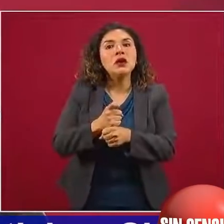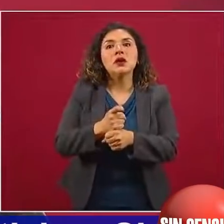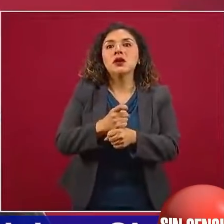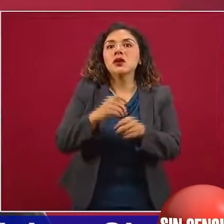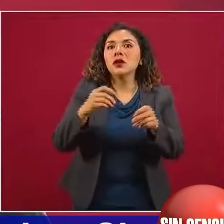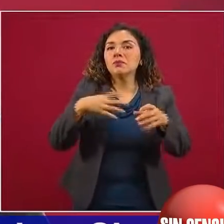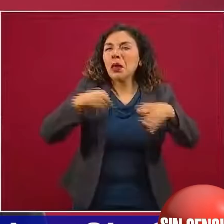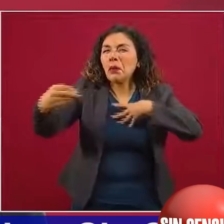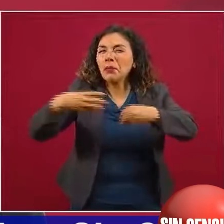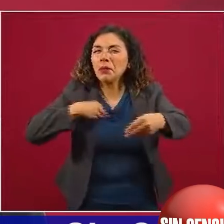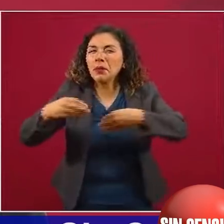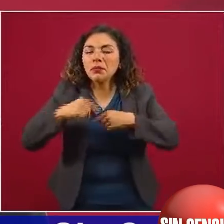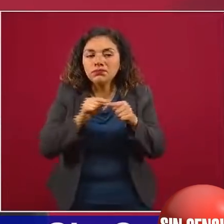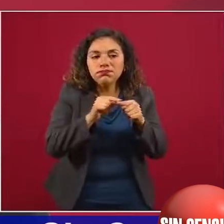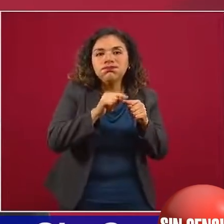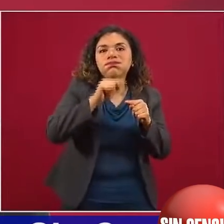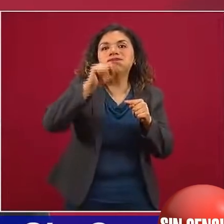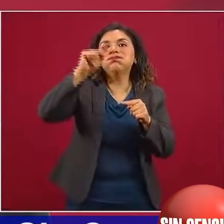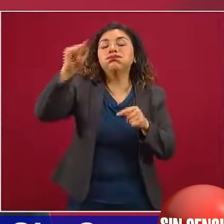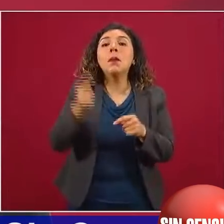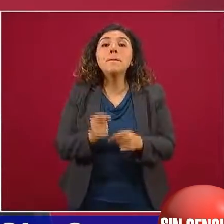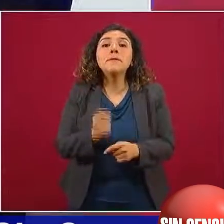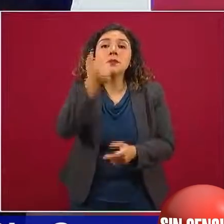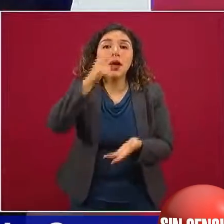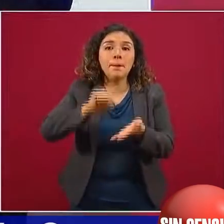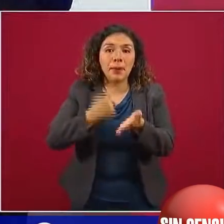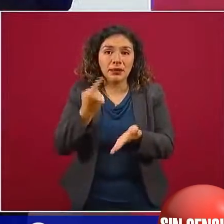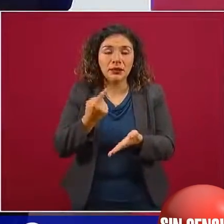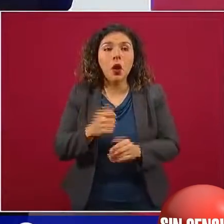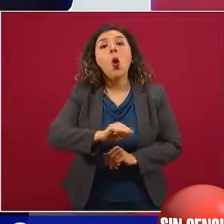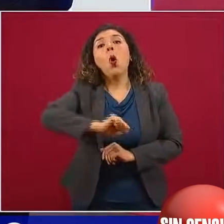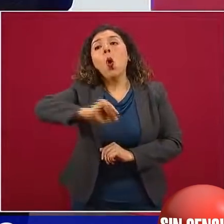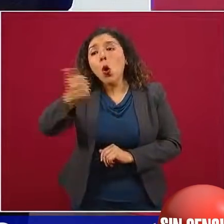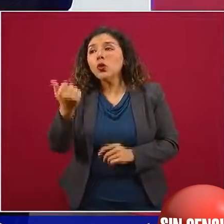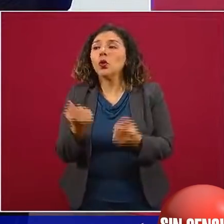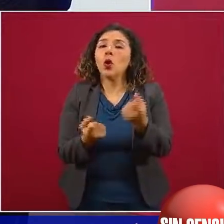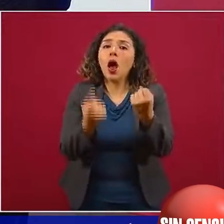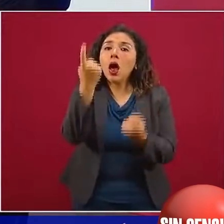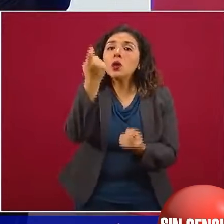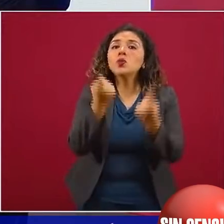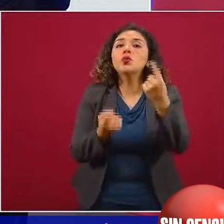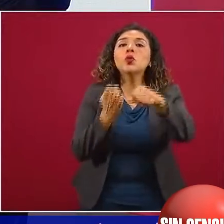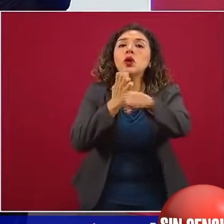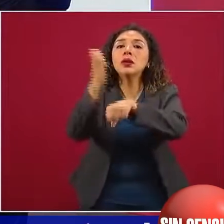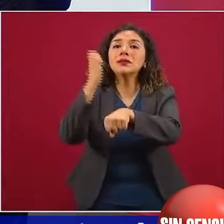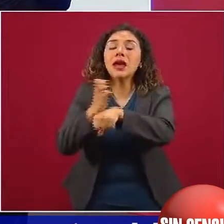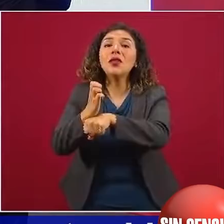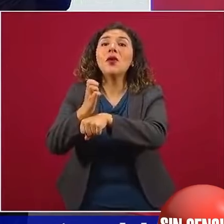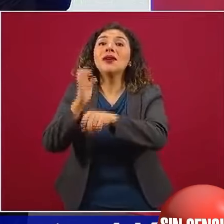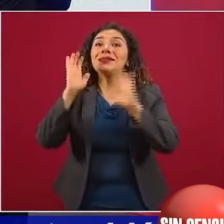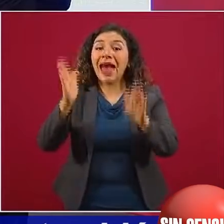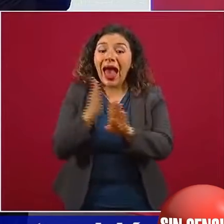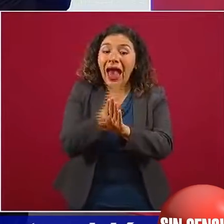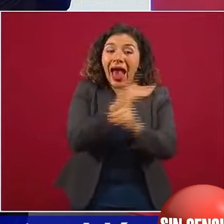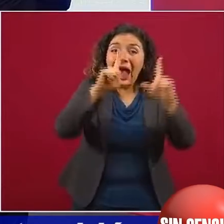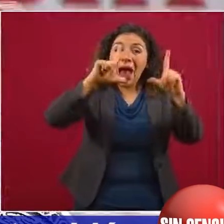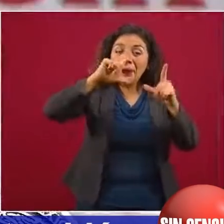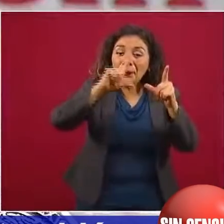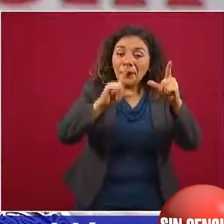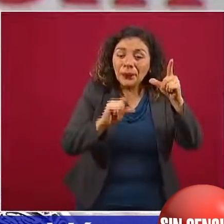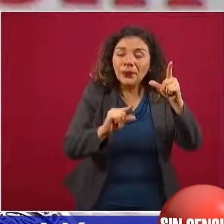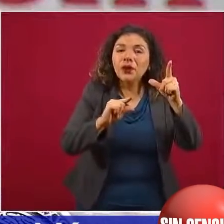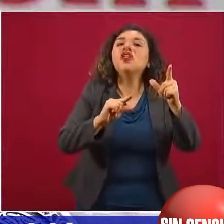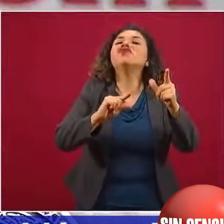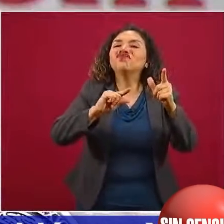curva epidémica de inicio, y unos más que tuvieron rebrotes. Estos los hemos ido comentando de